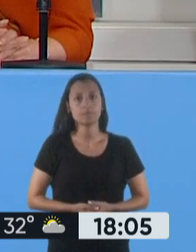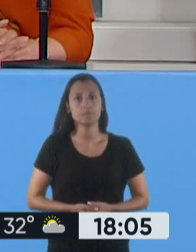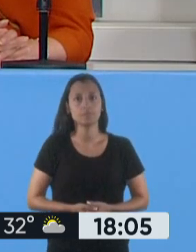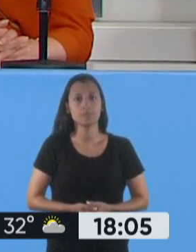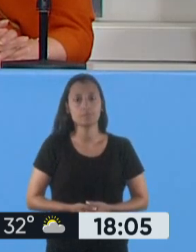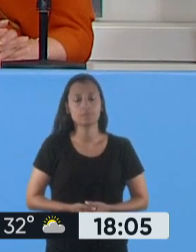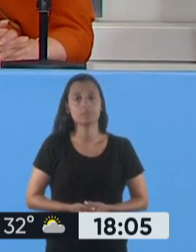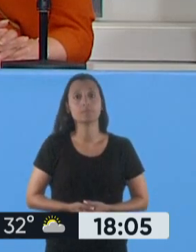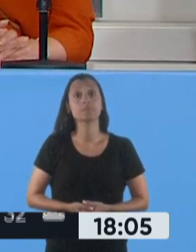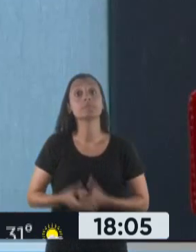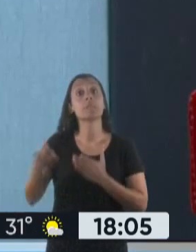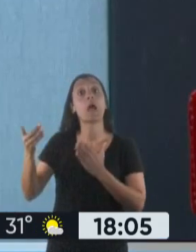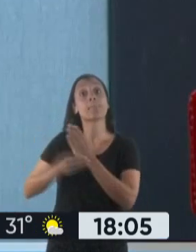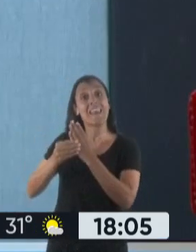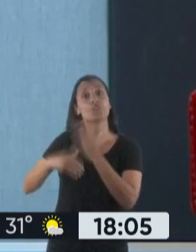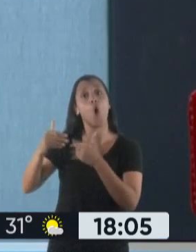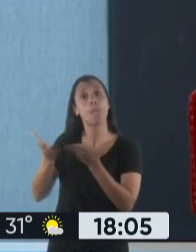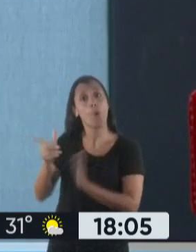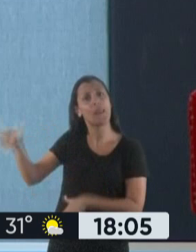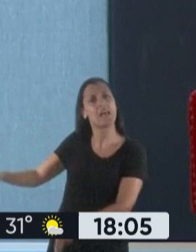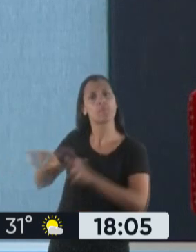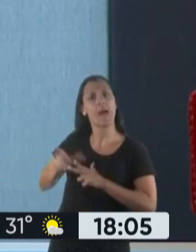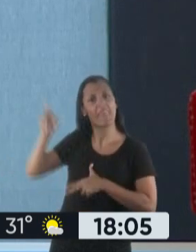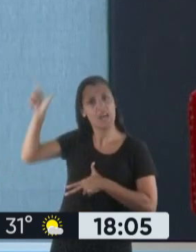Gabriel Catopodis me dijo, en